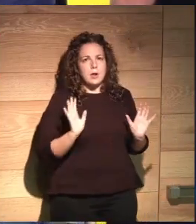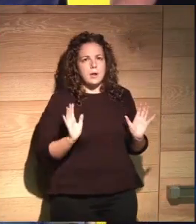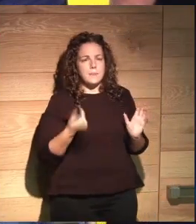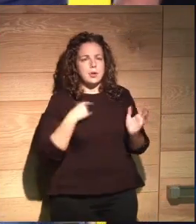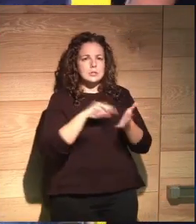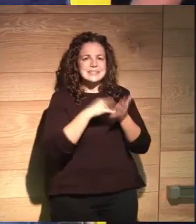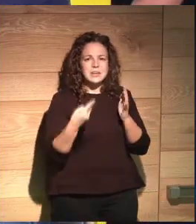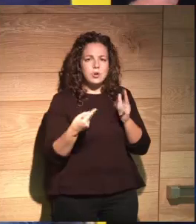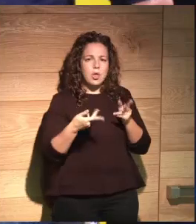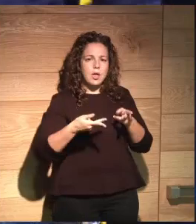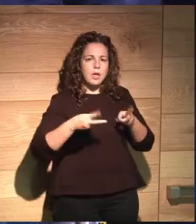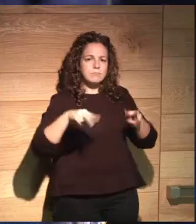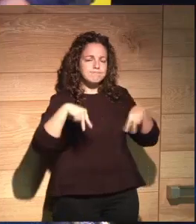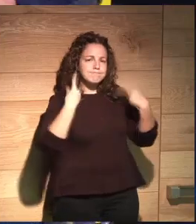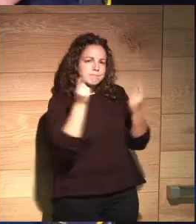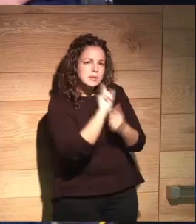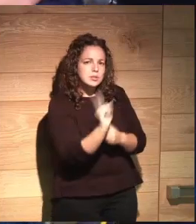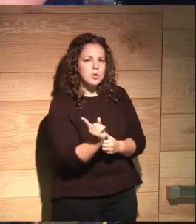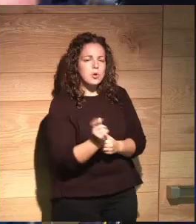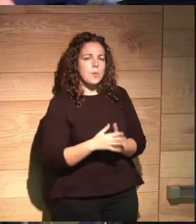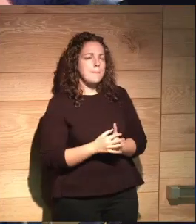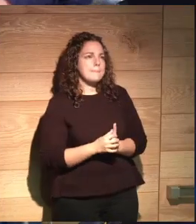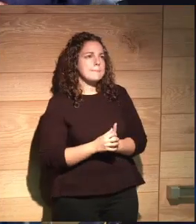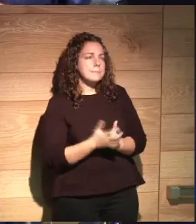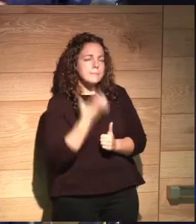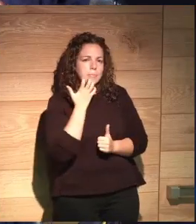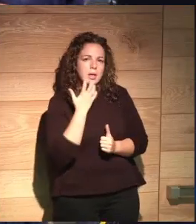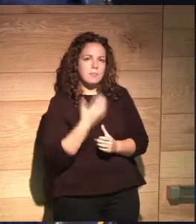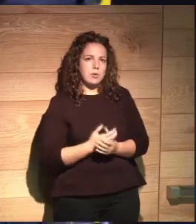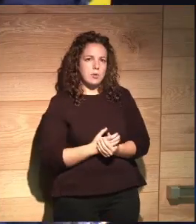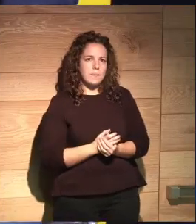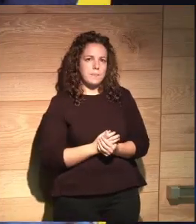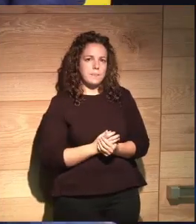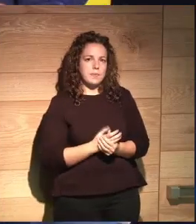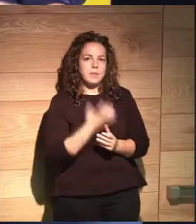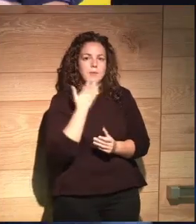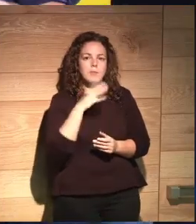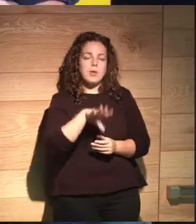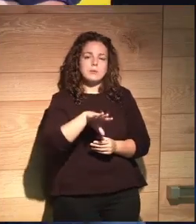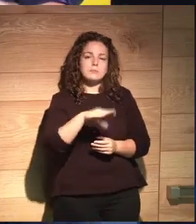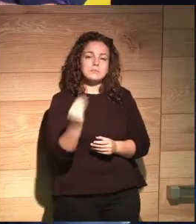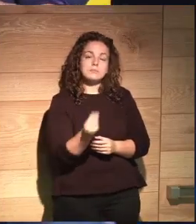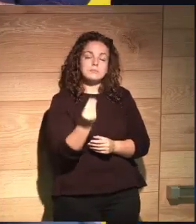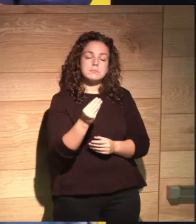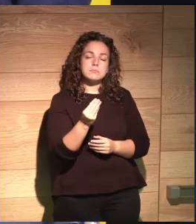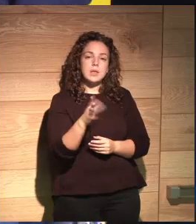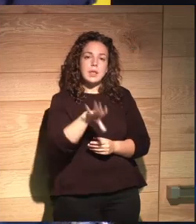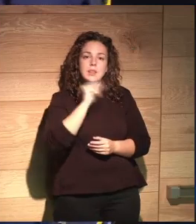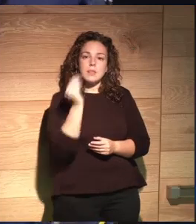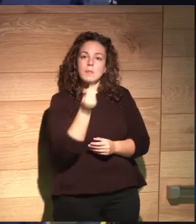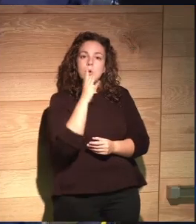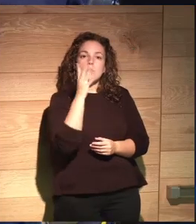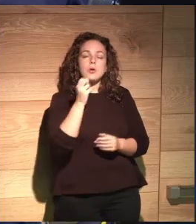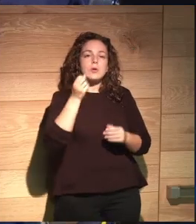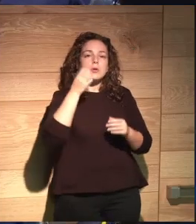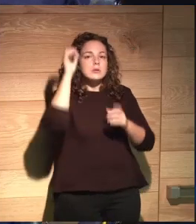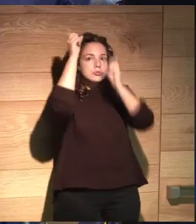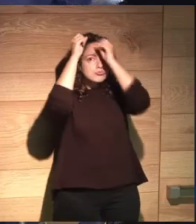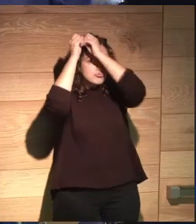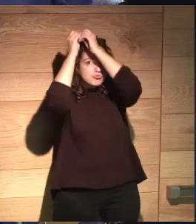tecnología nos permite por ejemplo de de comprenderlo mejor un poco es eso ese sueño de